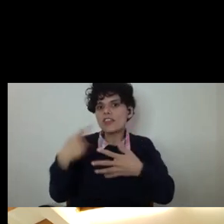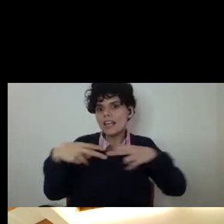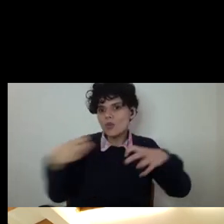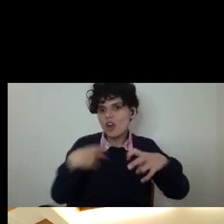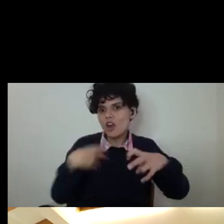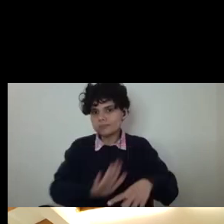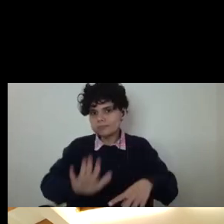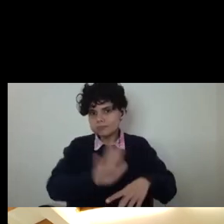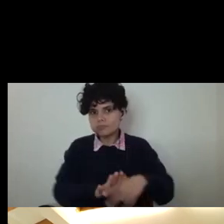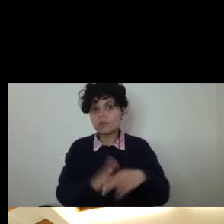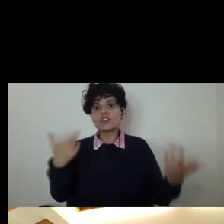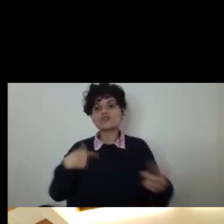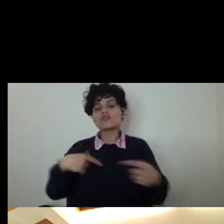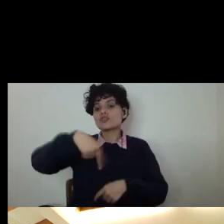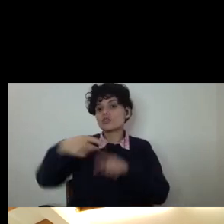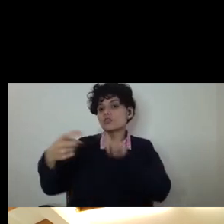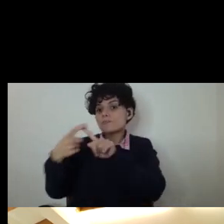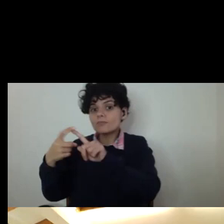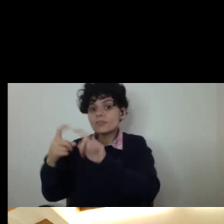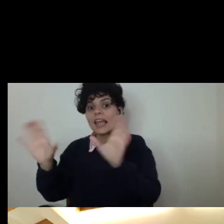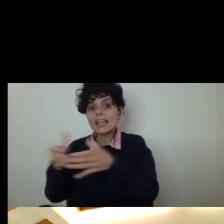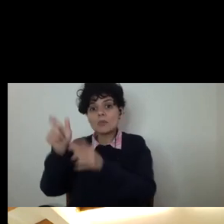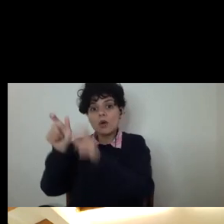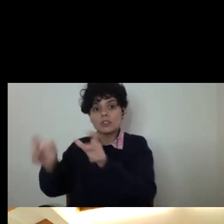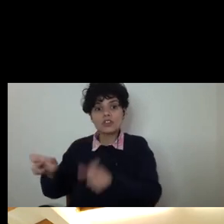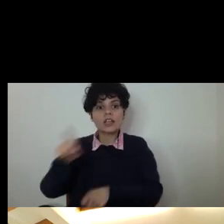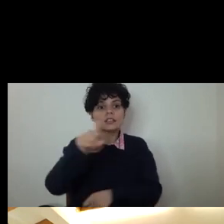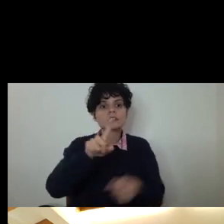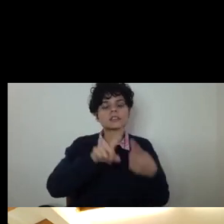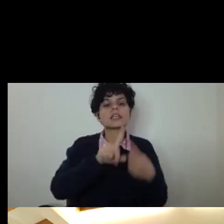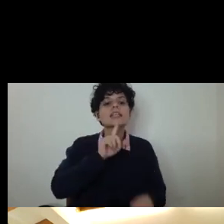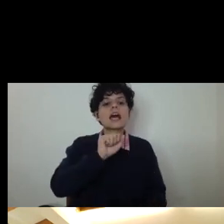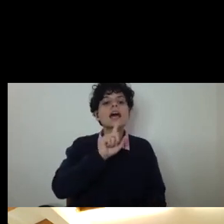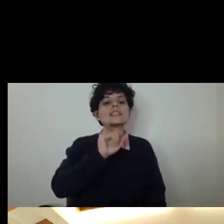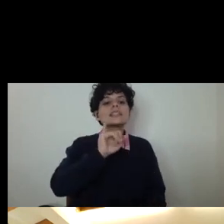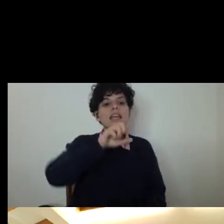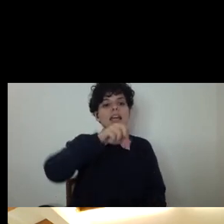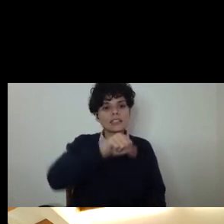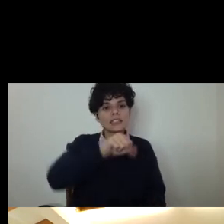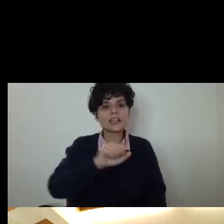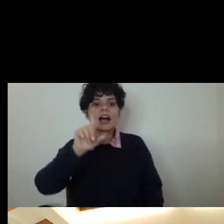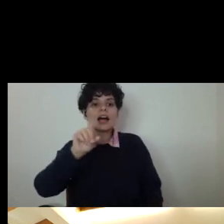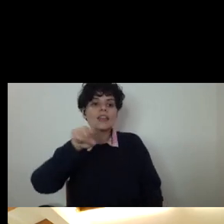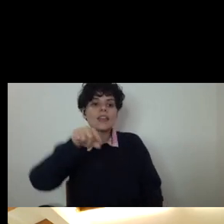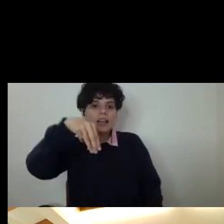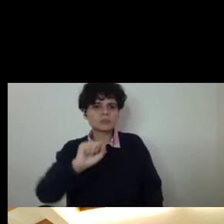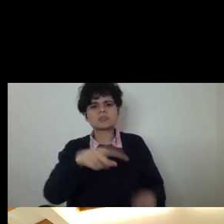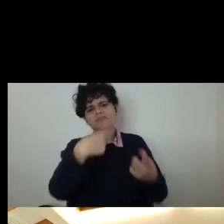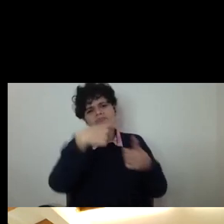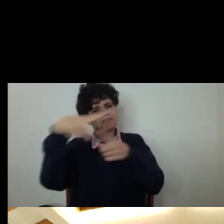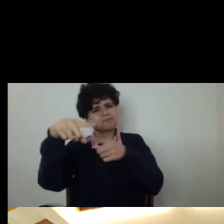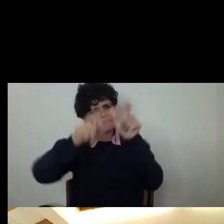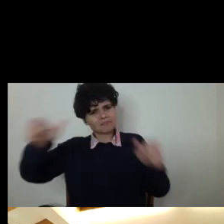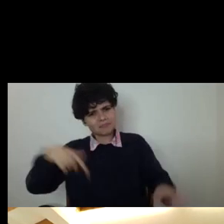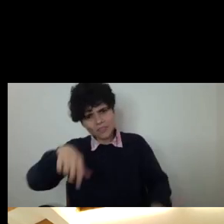el equipo con quien hicimos muchos de estos estudios: la doctora Tatiana Dafne, Ulrike Kemmerling, Denise Riquelme, Alexis Humere, Andrea